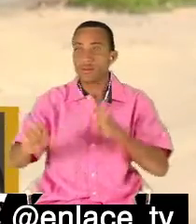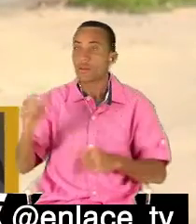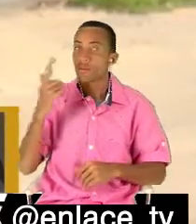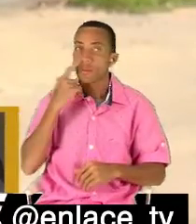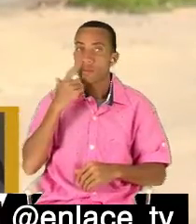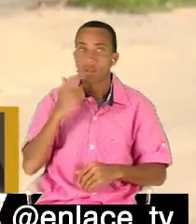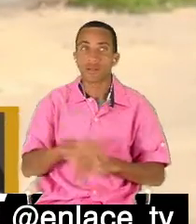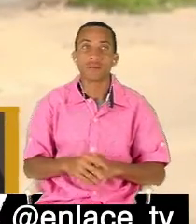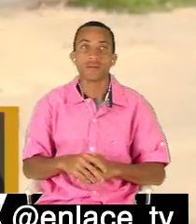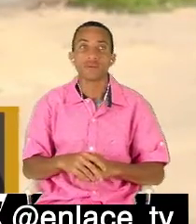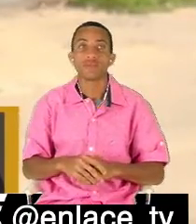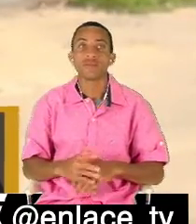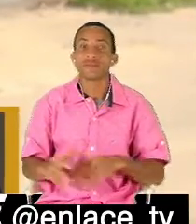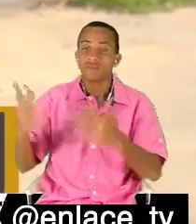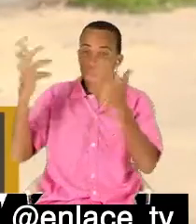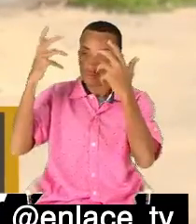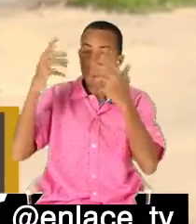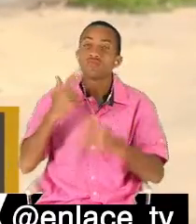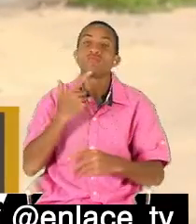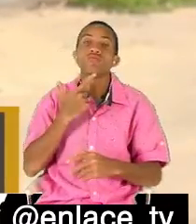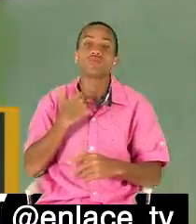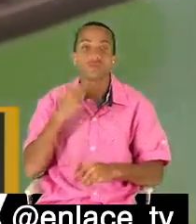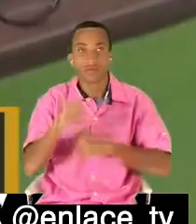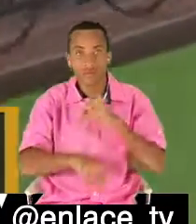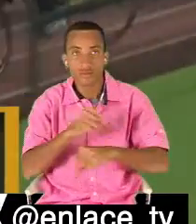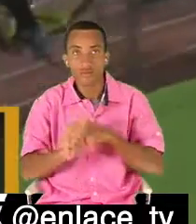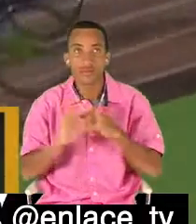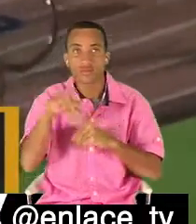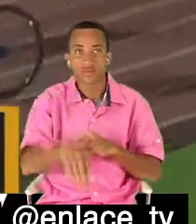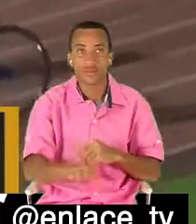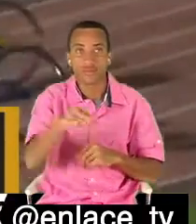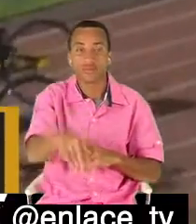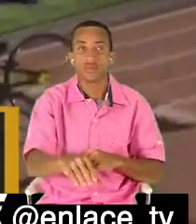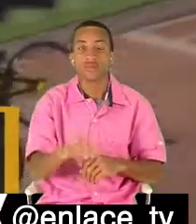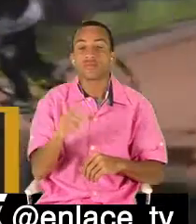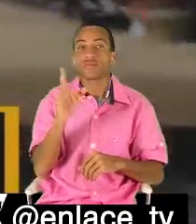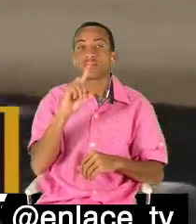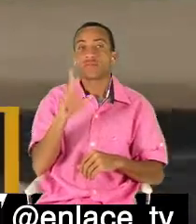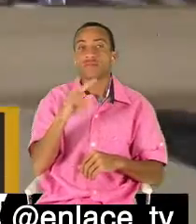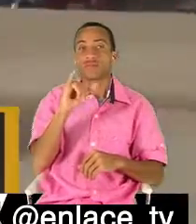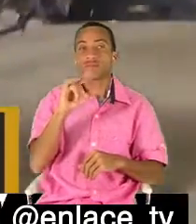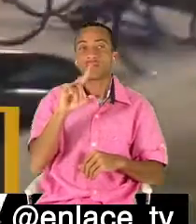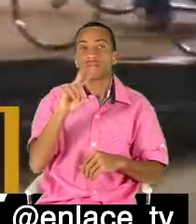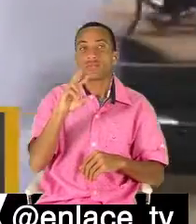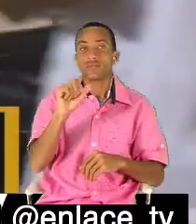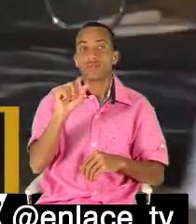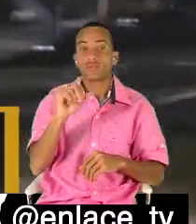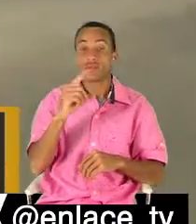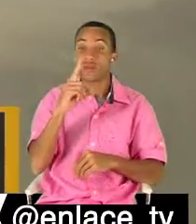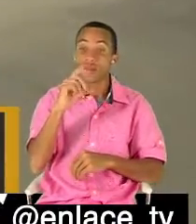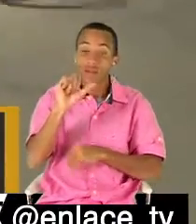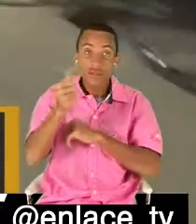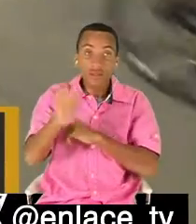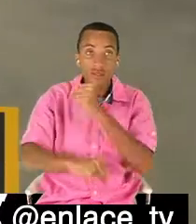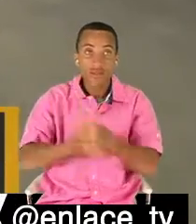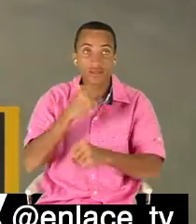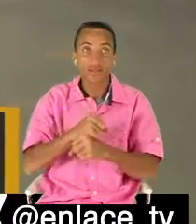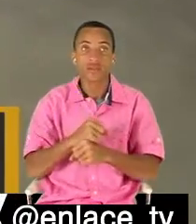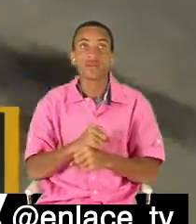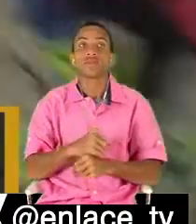desde ahí me empezó a gustar mucho el bicicross. Silvia Juliana, de 10 años de edad, obtuvo W5 en el Campeonato Mundial